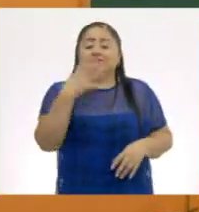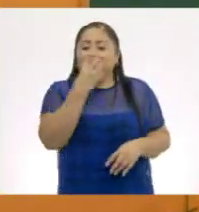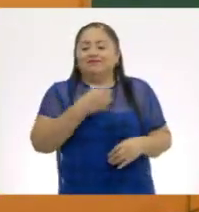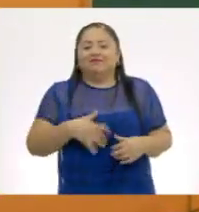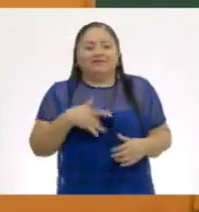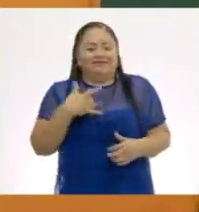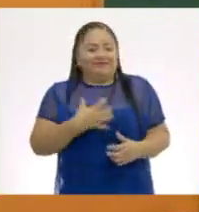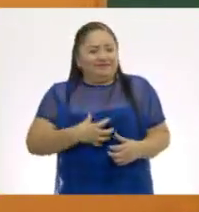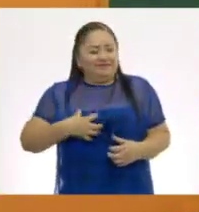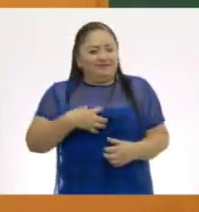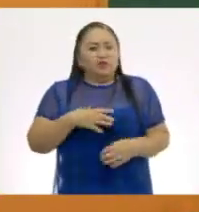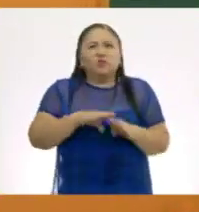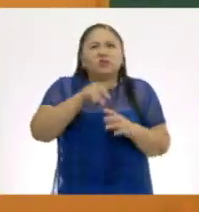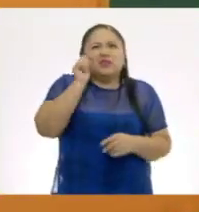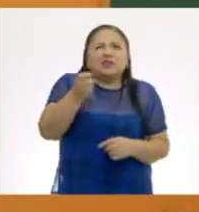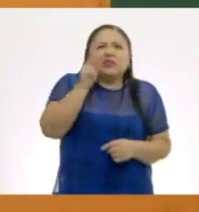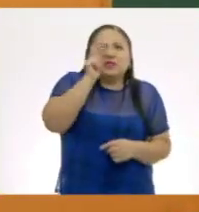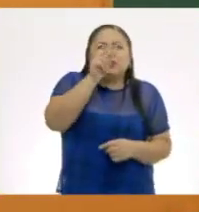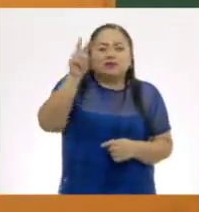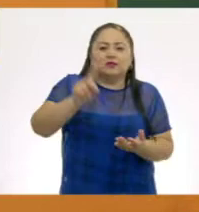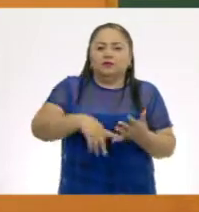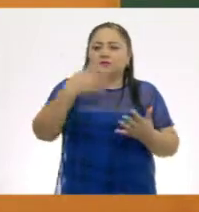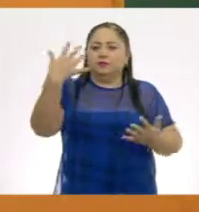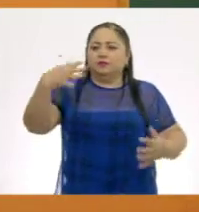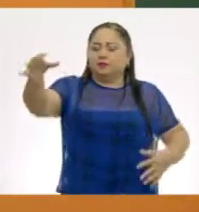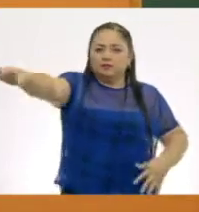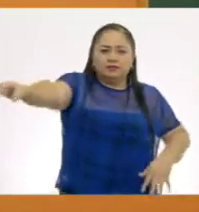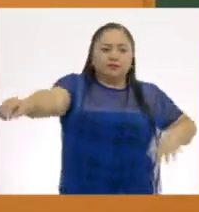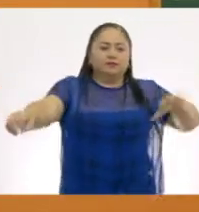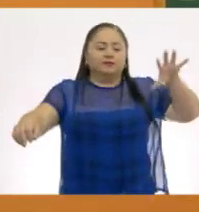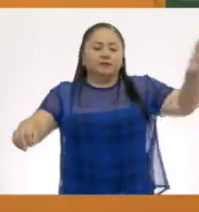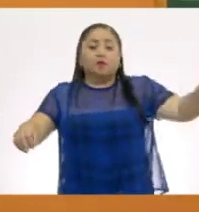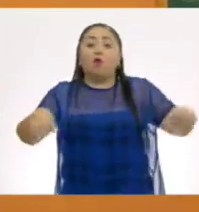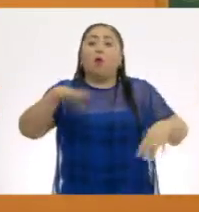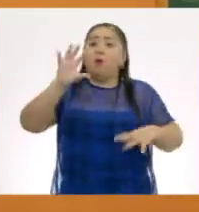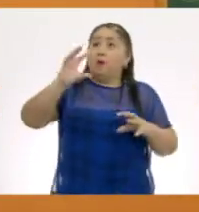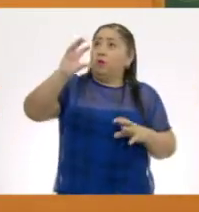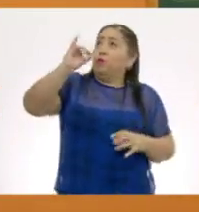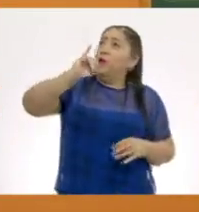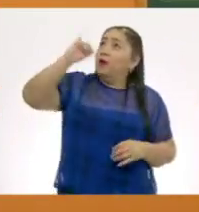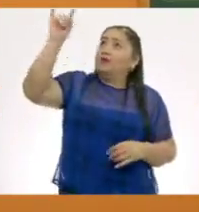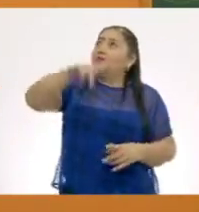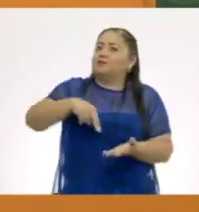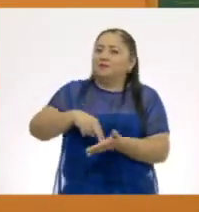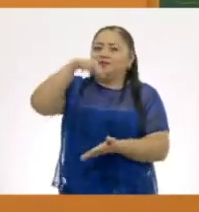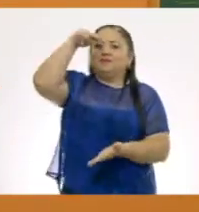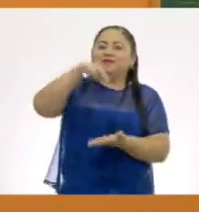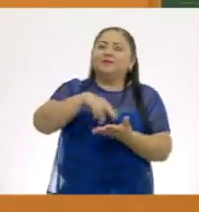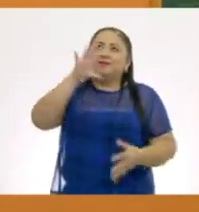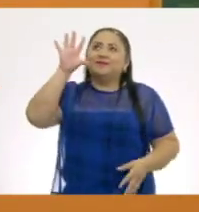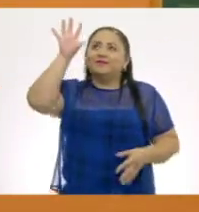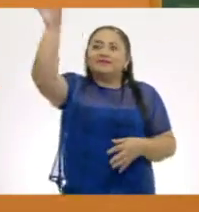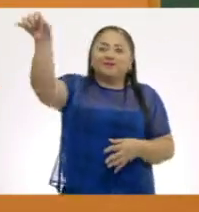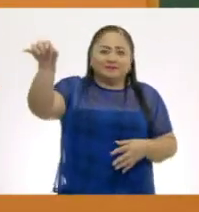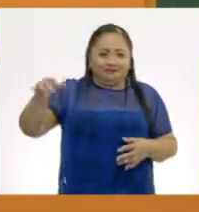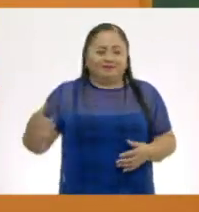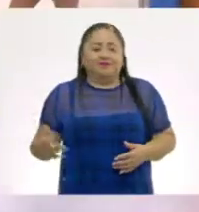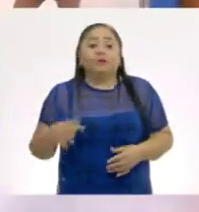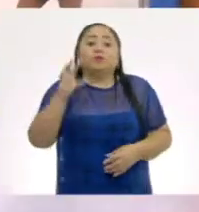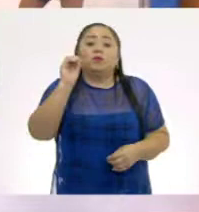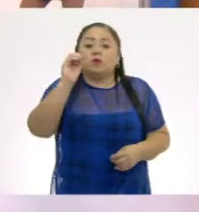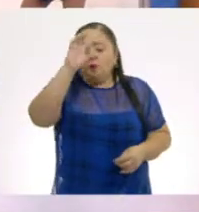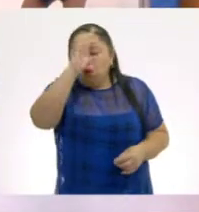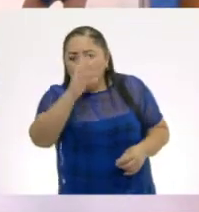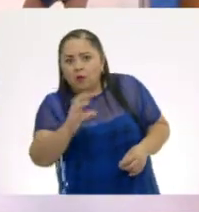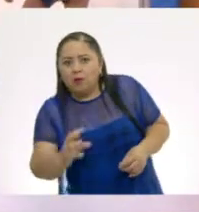emocionante, exactamente, exploramos, estiramos, a lo mejor la burbuja va muy alto, saltamos, ¿sí? O la